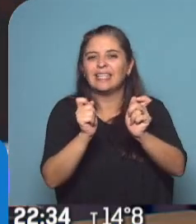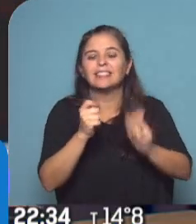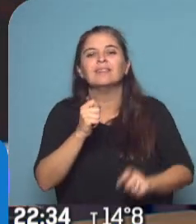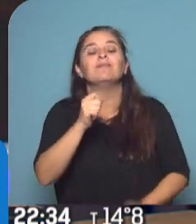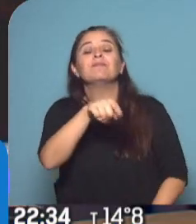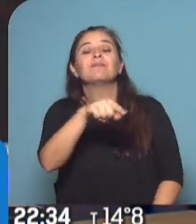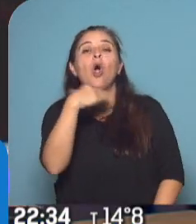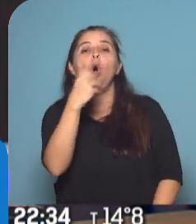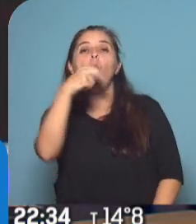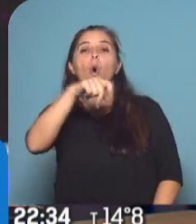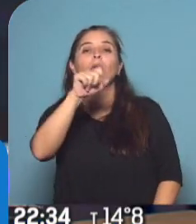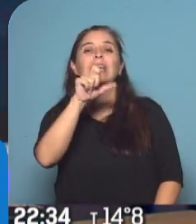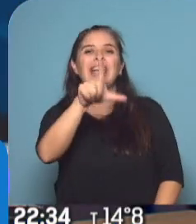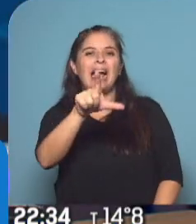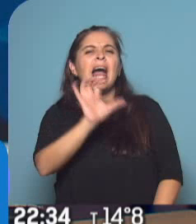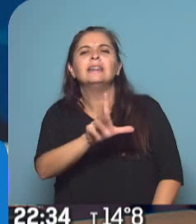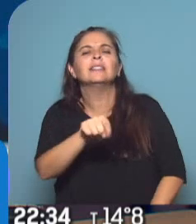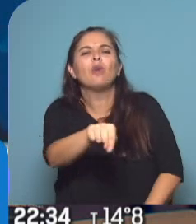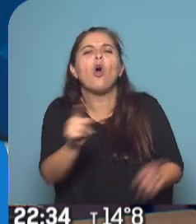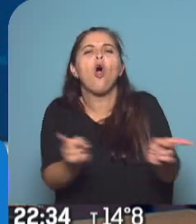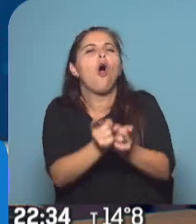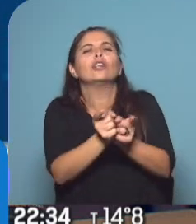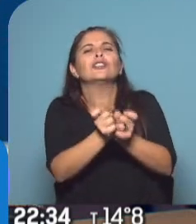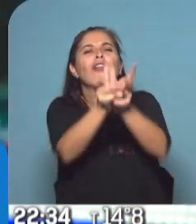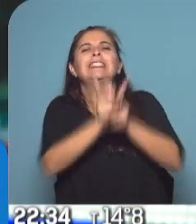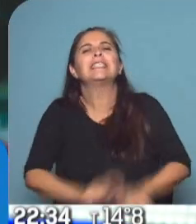para redondear quién gana